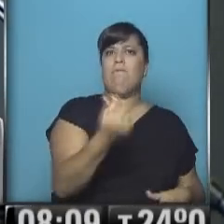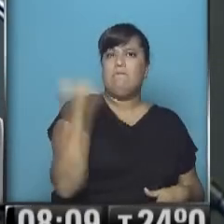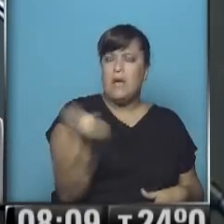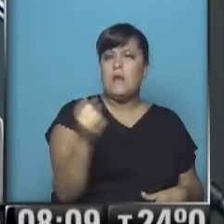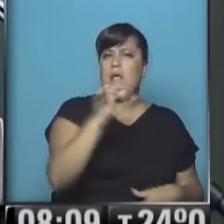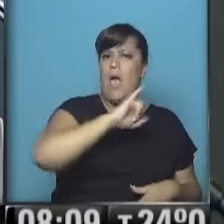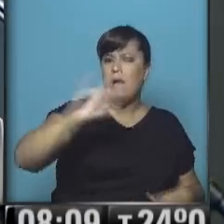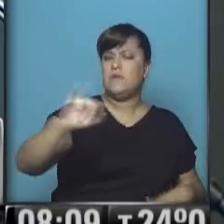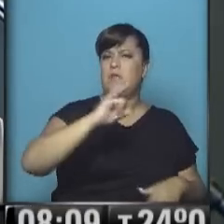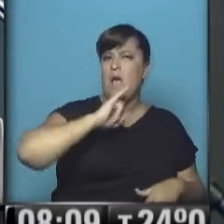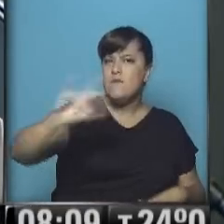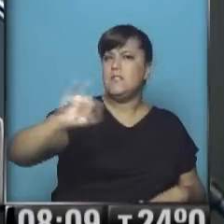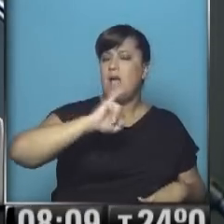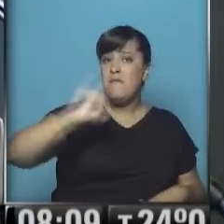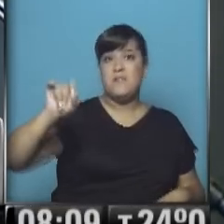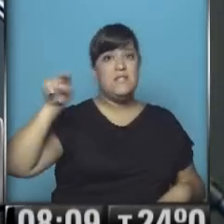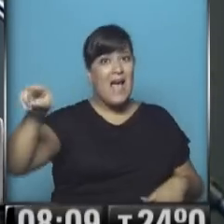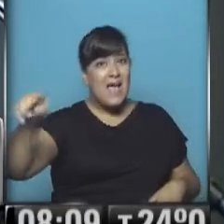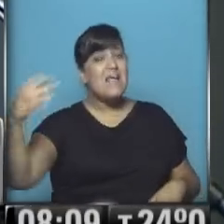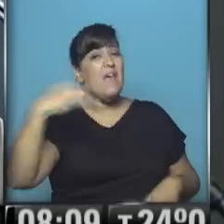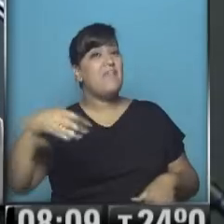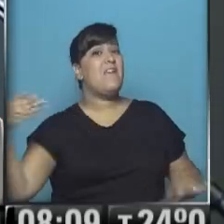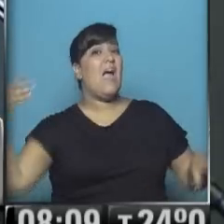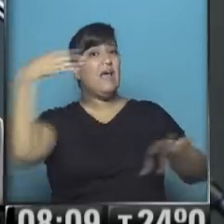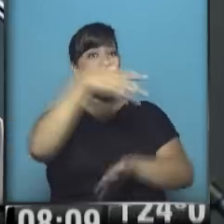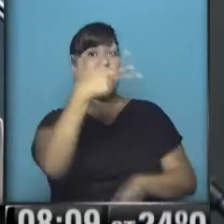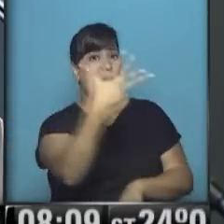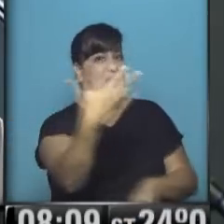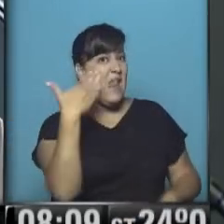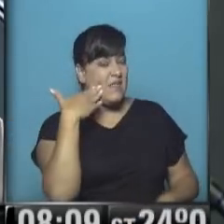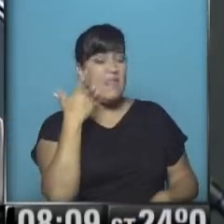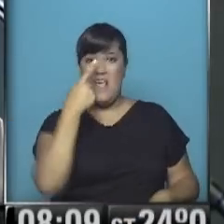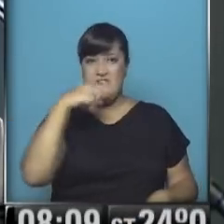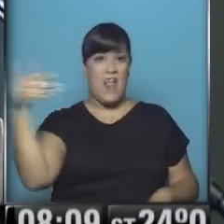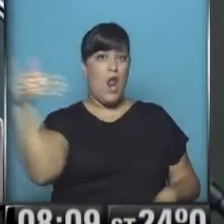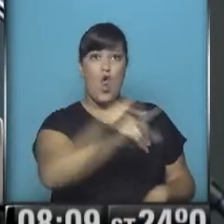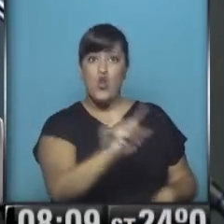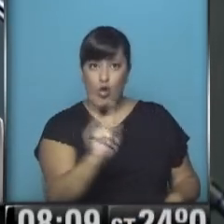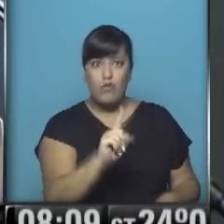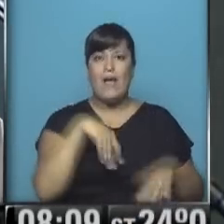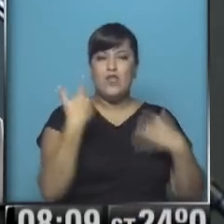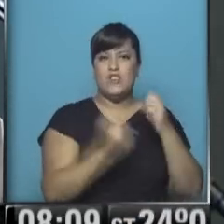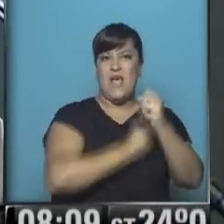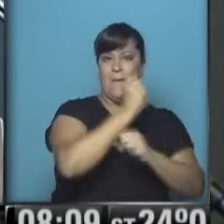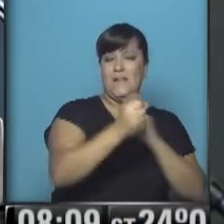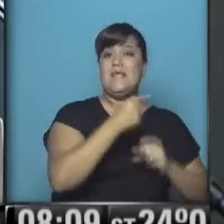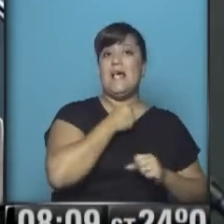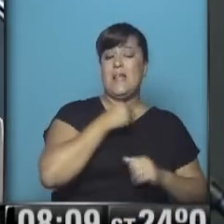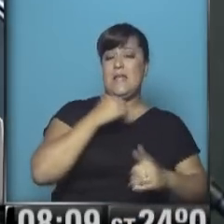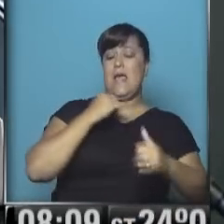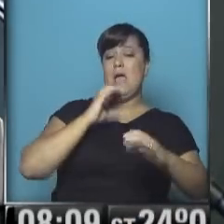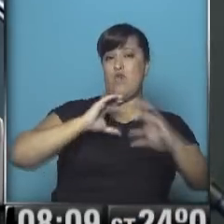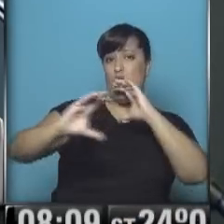reiteradas ocasiones. Damián debía entrar a las 15, al no presentarse, desde la empresa intentaron comunicarse con él a partir de las